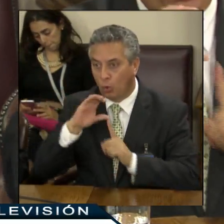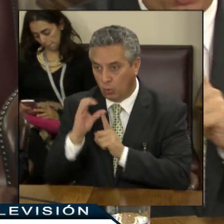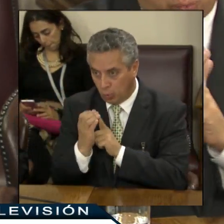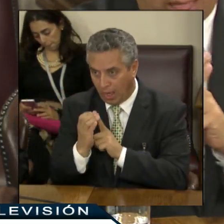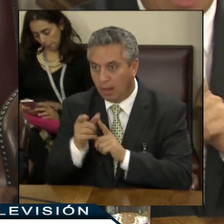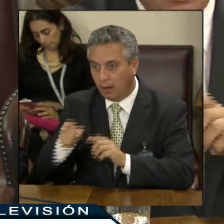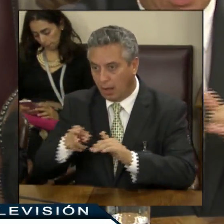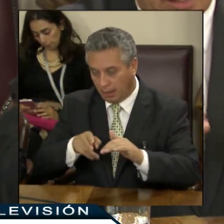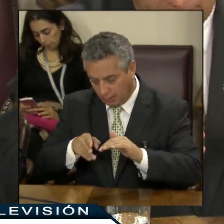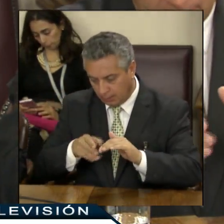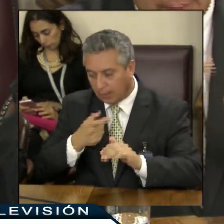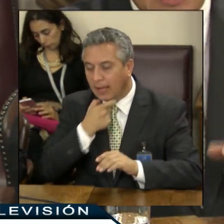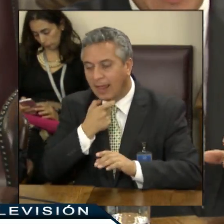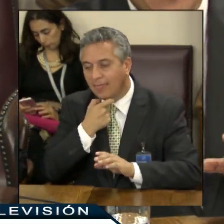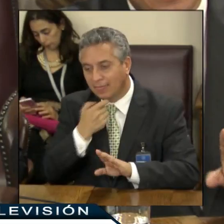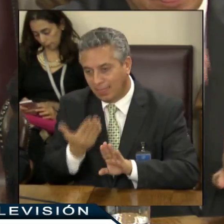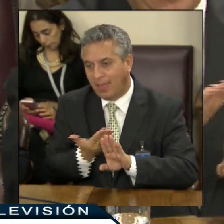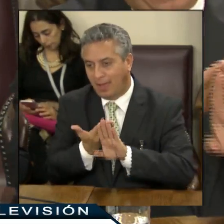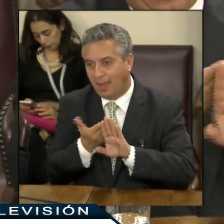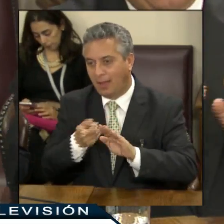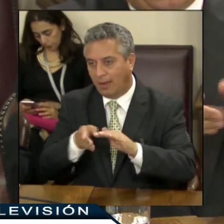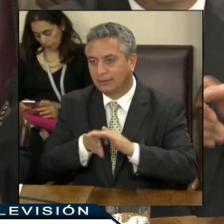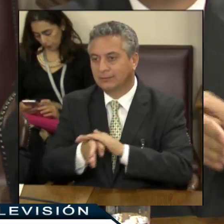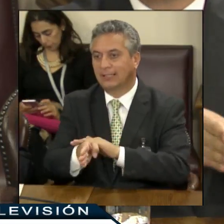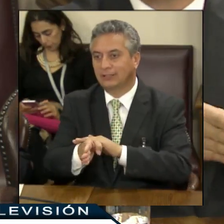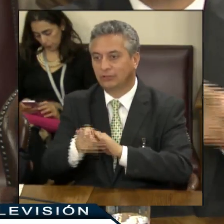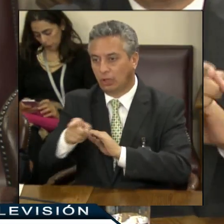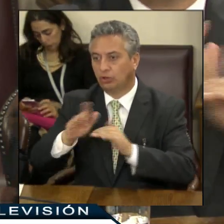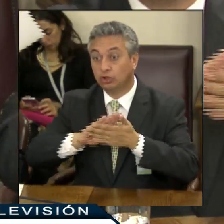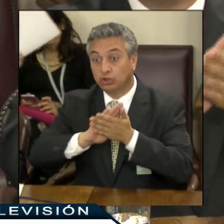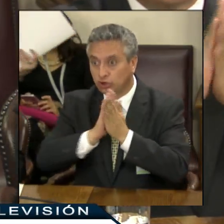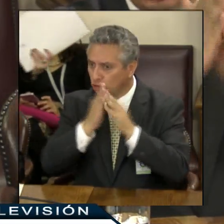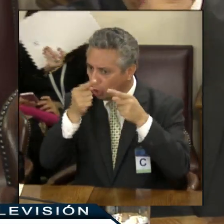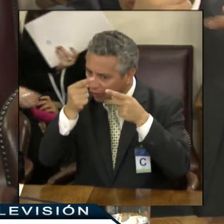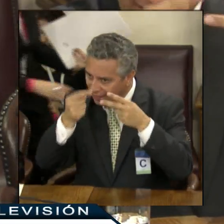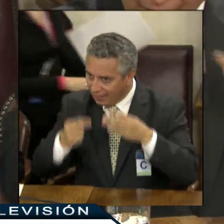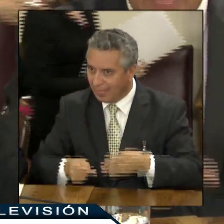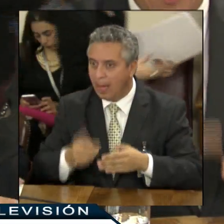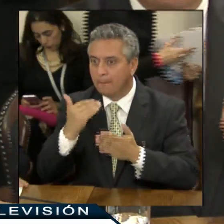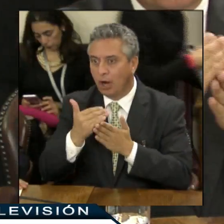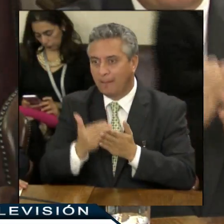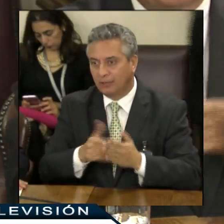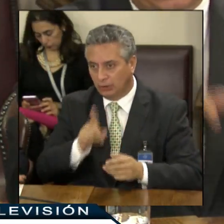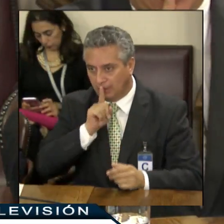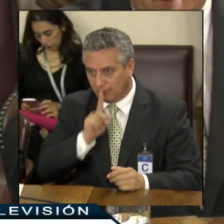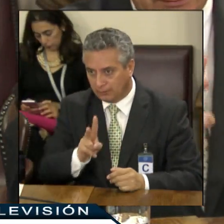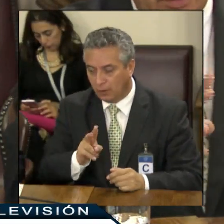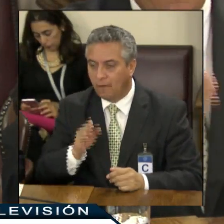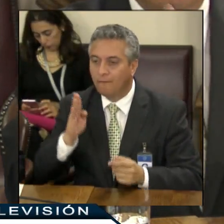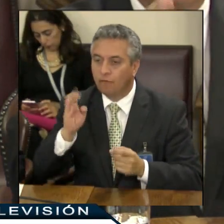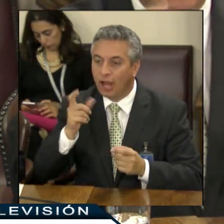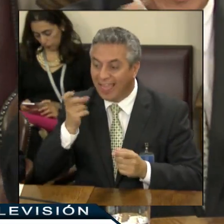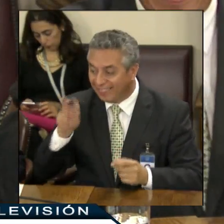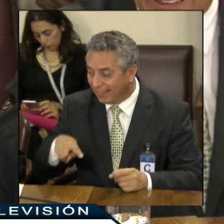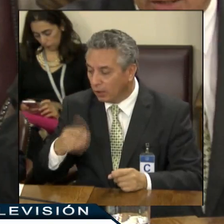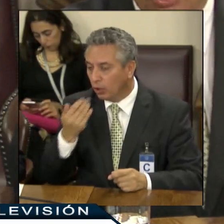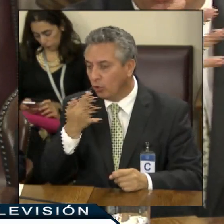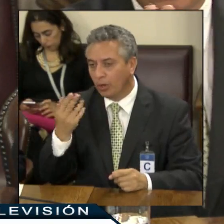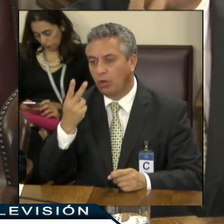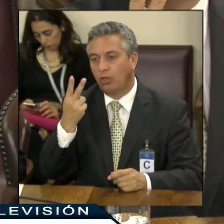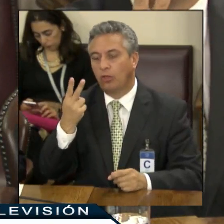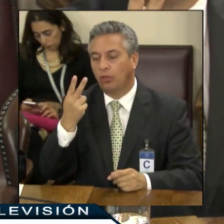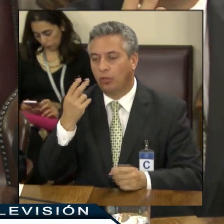garantizar el acceso de las personas sordas e hipoacúsicas la totalidad de la programación televisiva boletines número 10